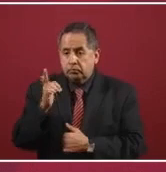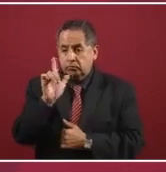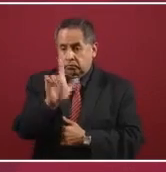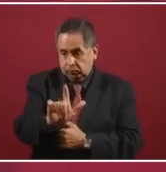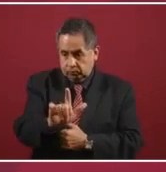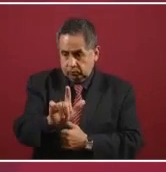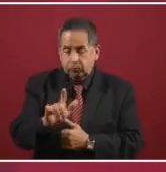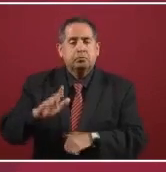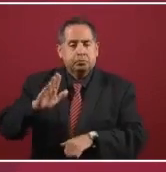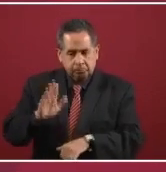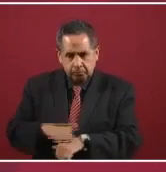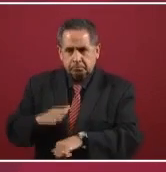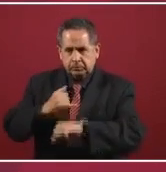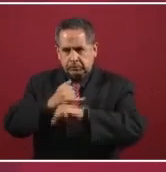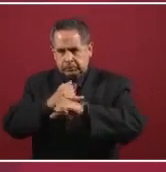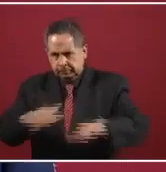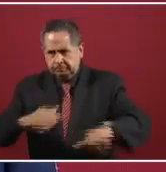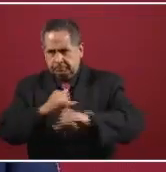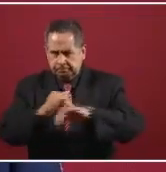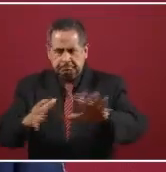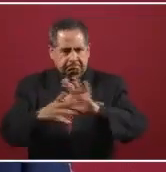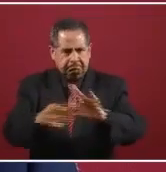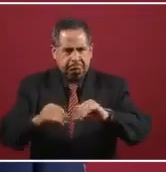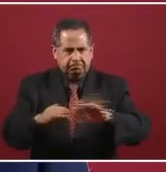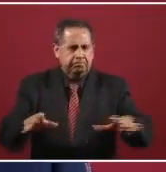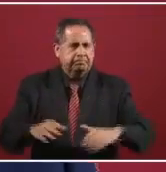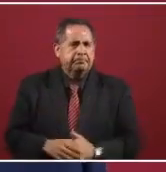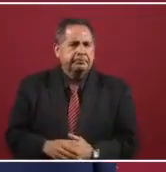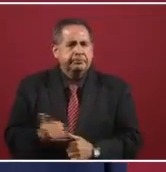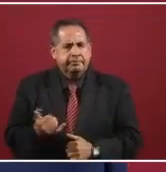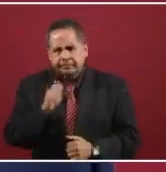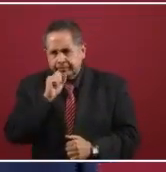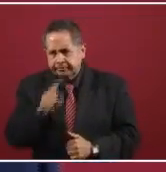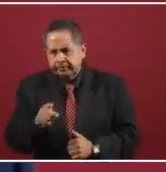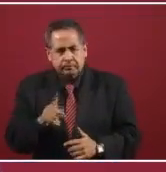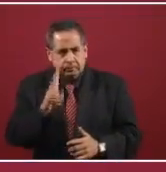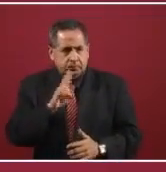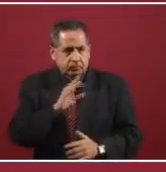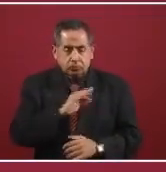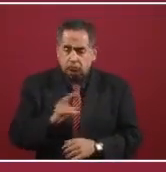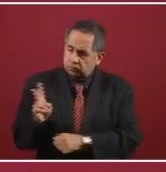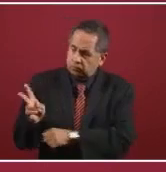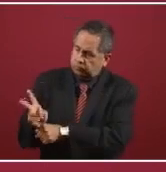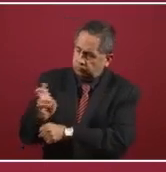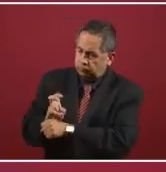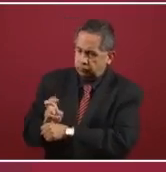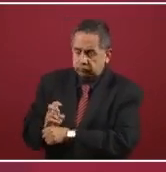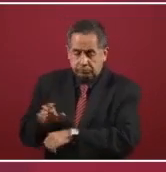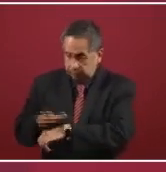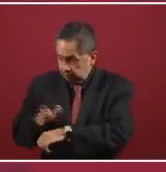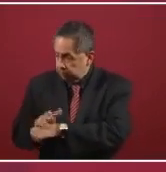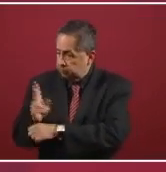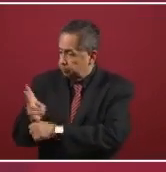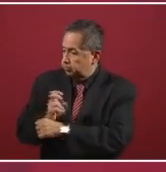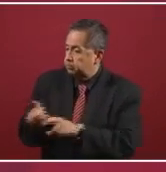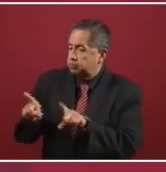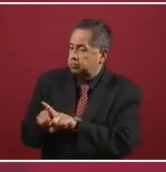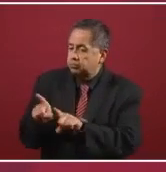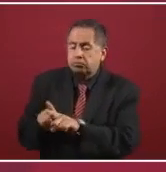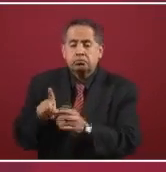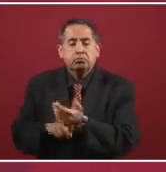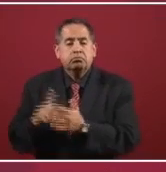más información y que se pueda invitar, Marcelo, a